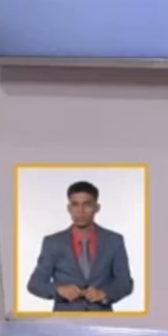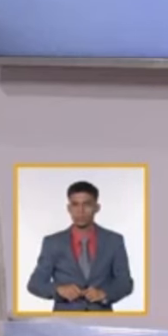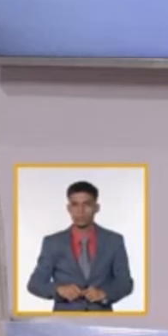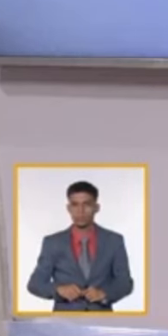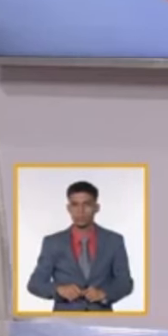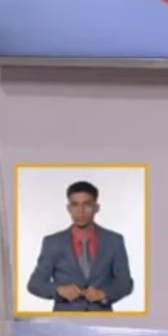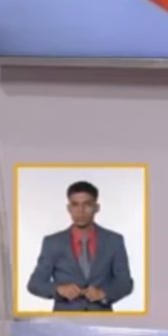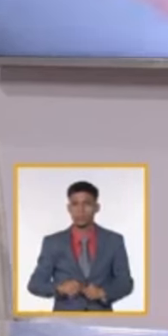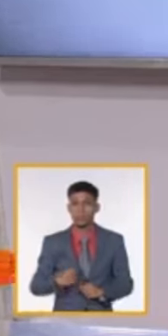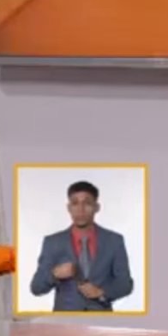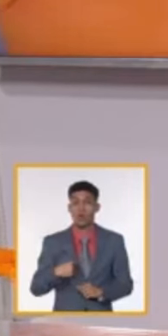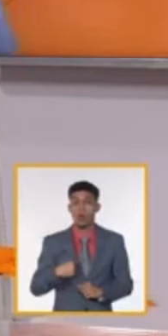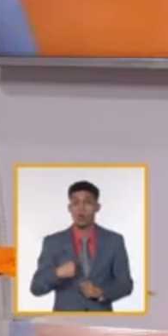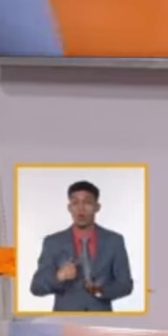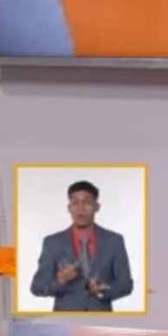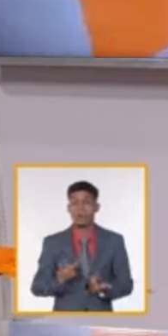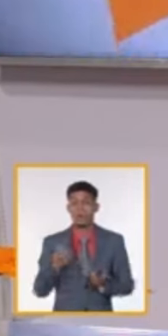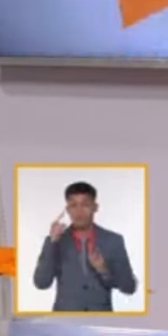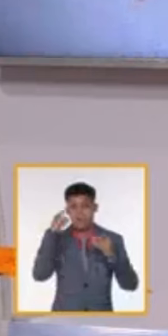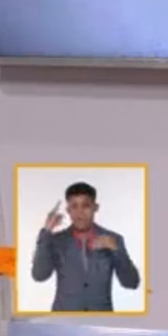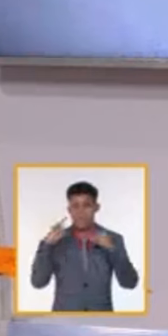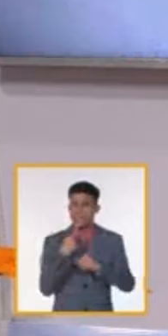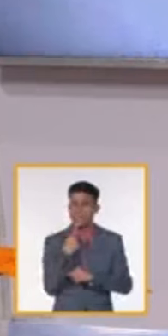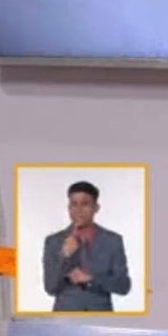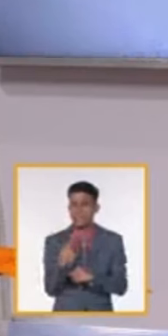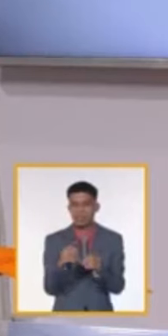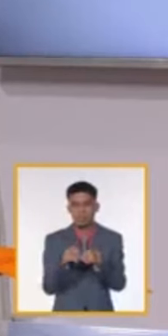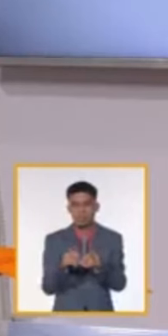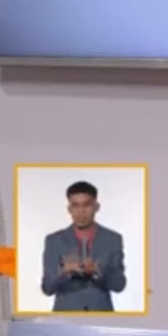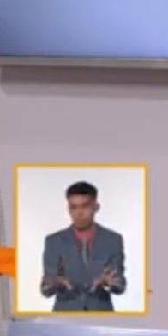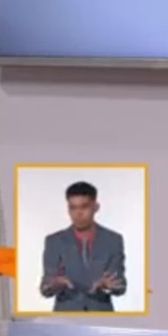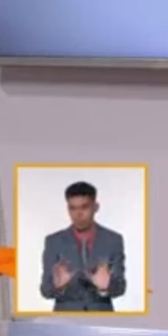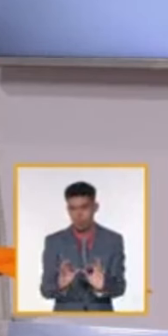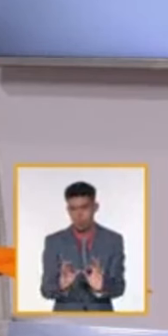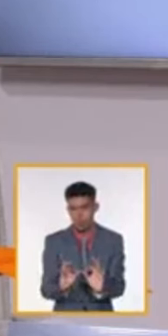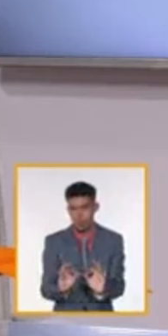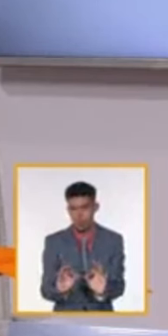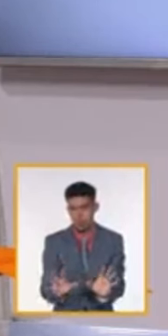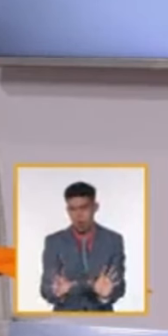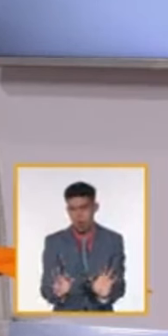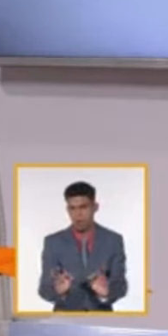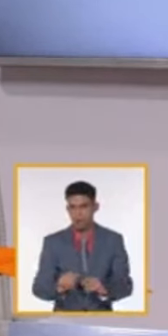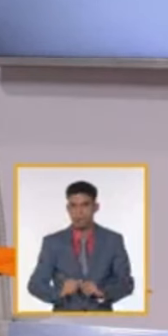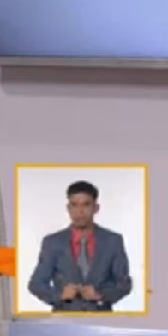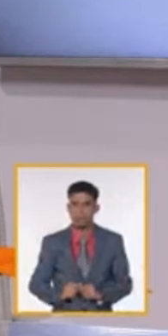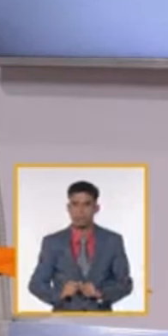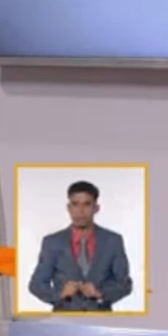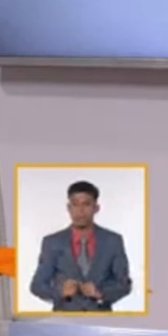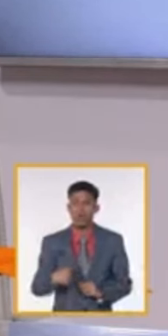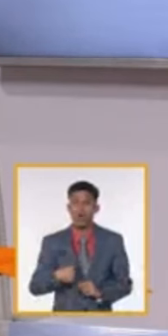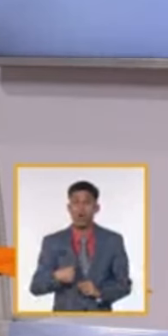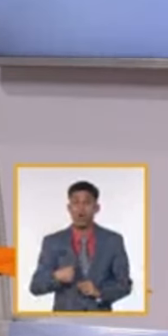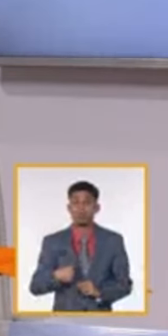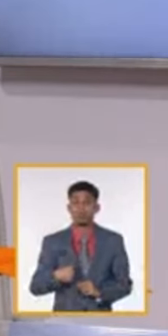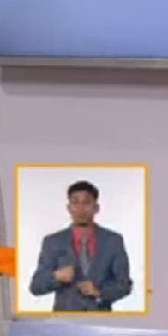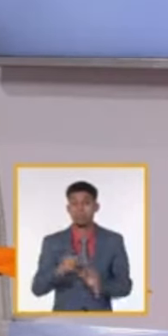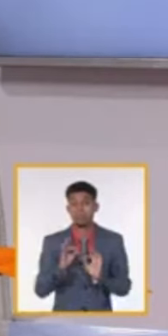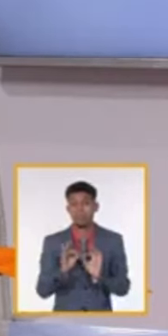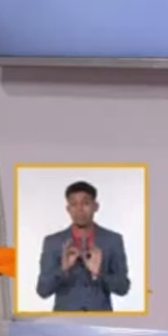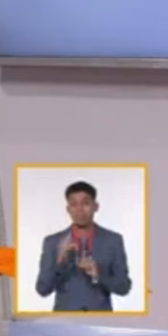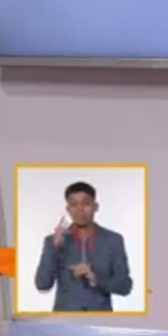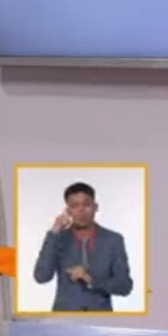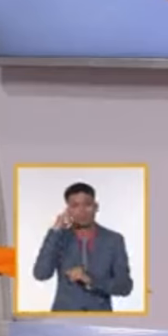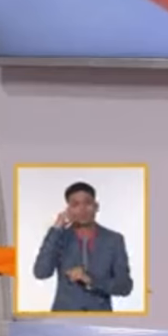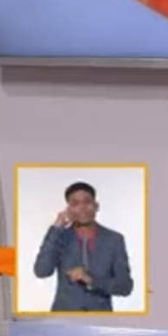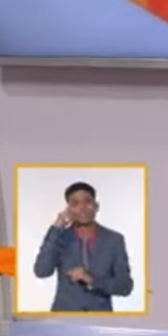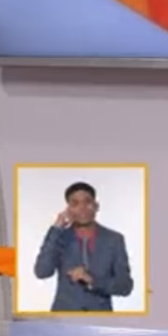Creo que, para decirlo de la forma más simple, la lección que he aprendido a nivel personal y que han aprendido los